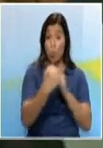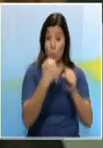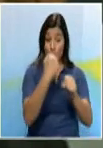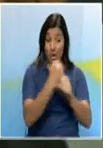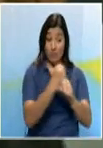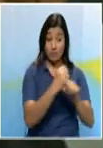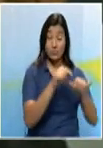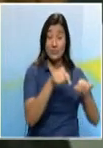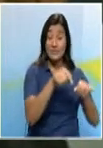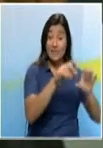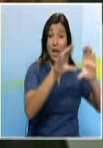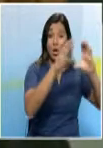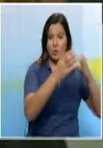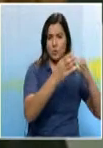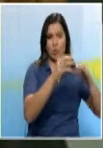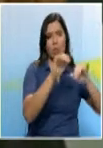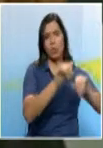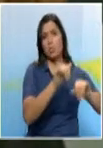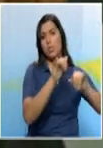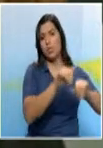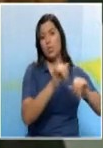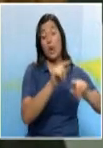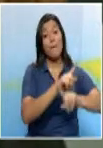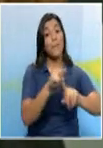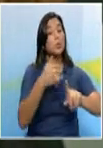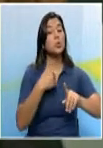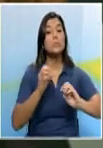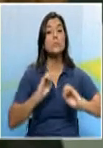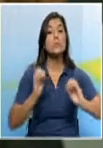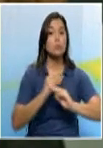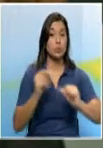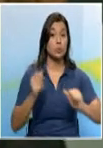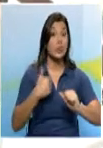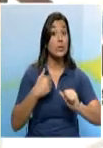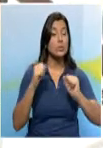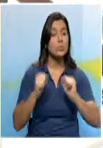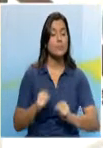teniendo todas las posibilidades de dictaminarse.